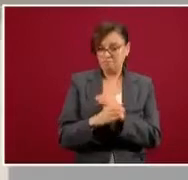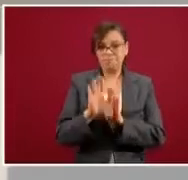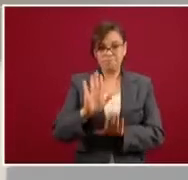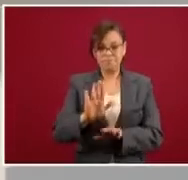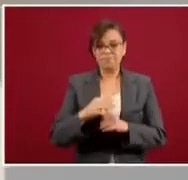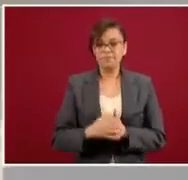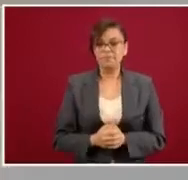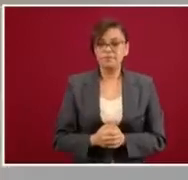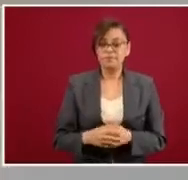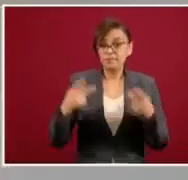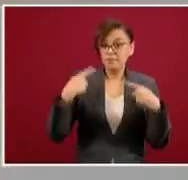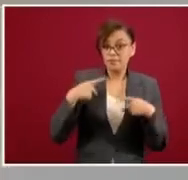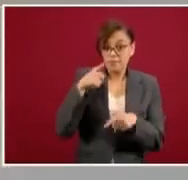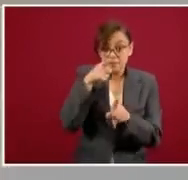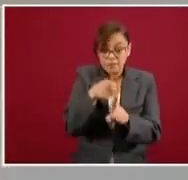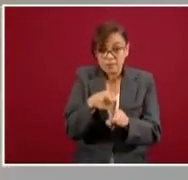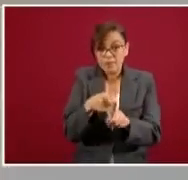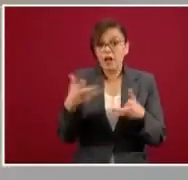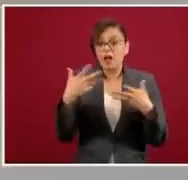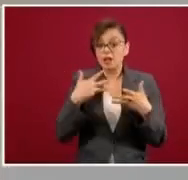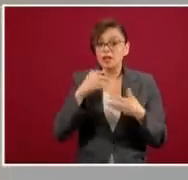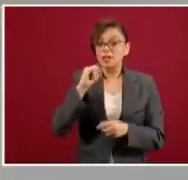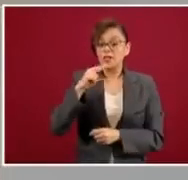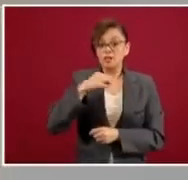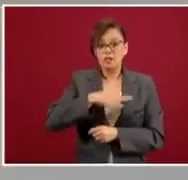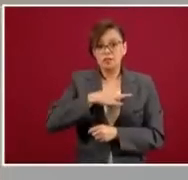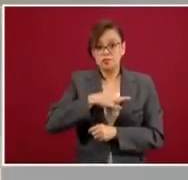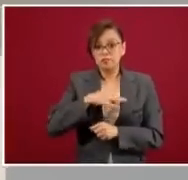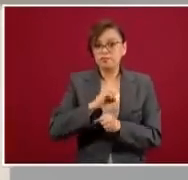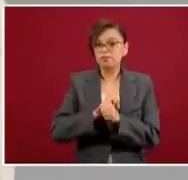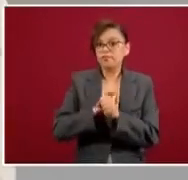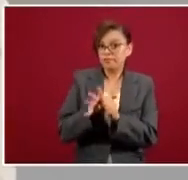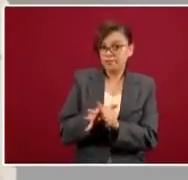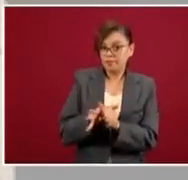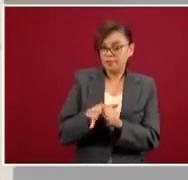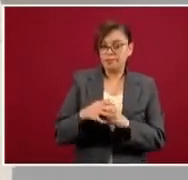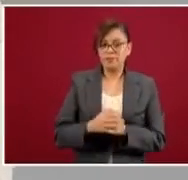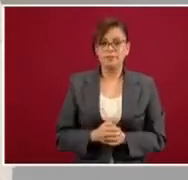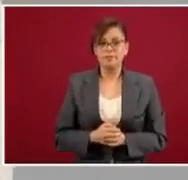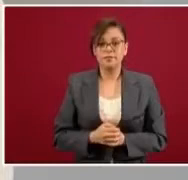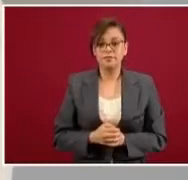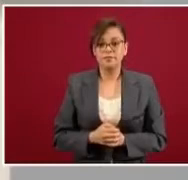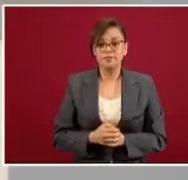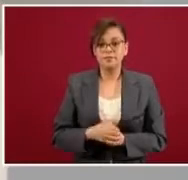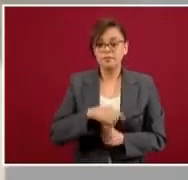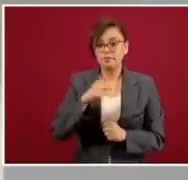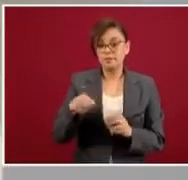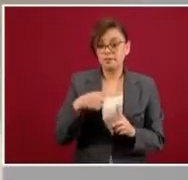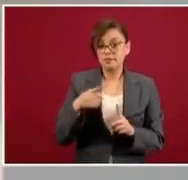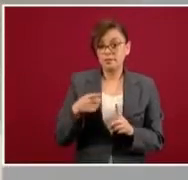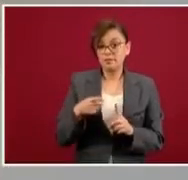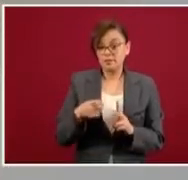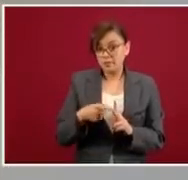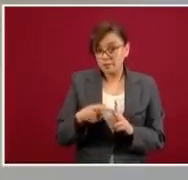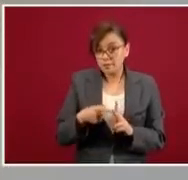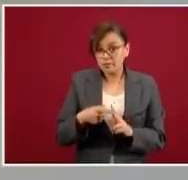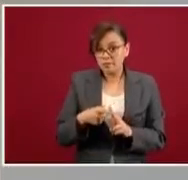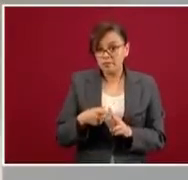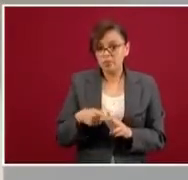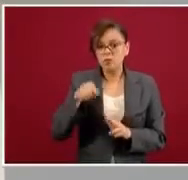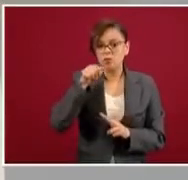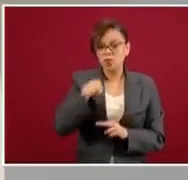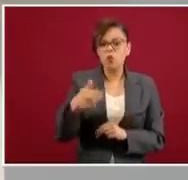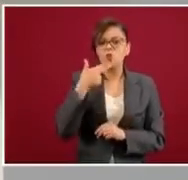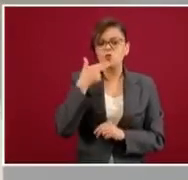o no tiene infección por el nuevo coronavirus SARS-CoV-2. Segundo, un elemento que es de uso médico, no es